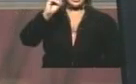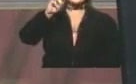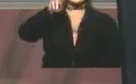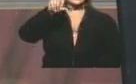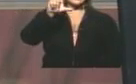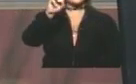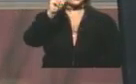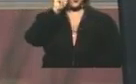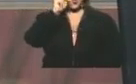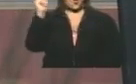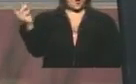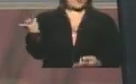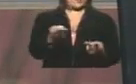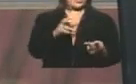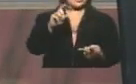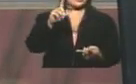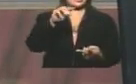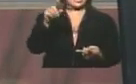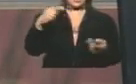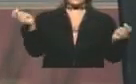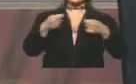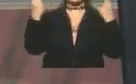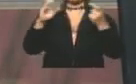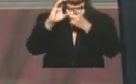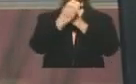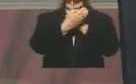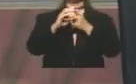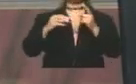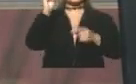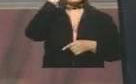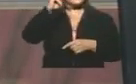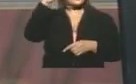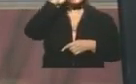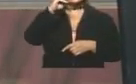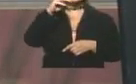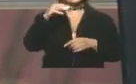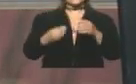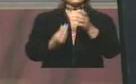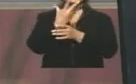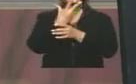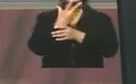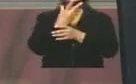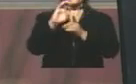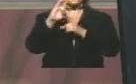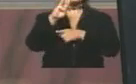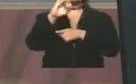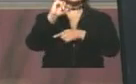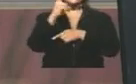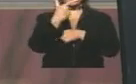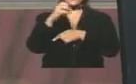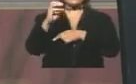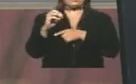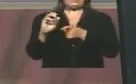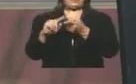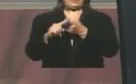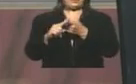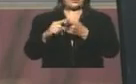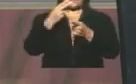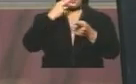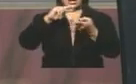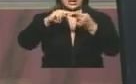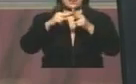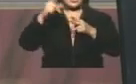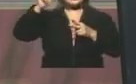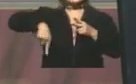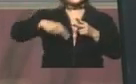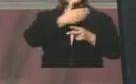la bienvenida a Carlos Díaz, quien es promotor cultural, docente de los talleres de cultura tradicional de la Fundación Vigor,